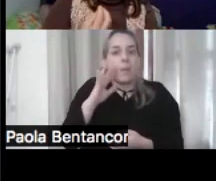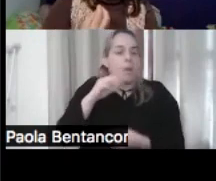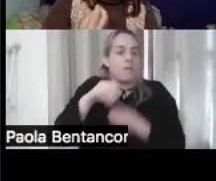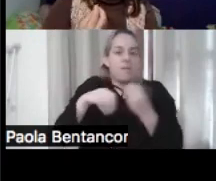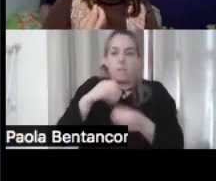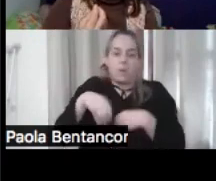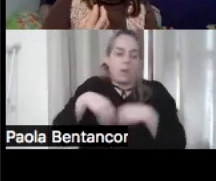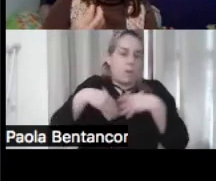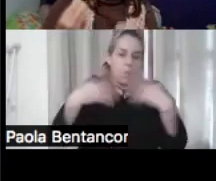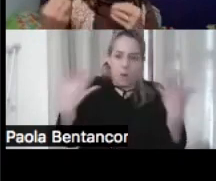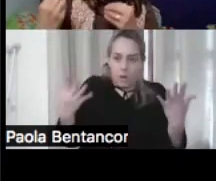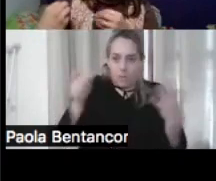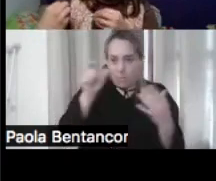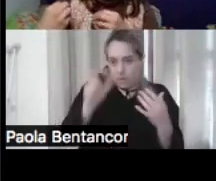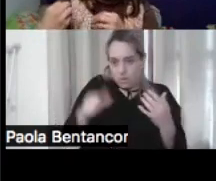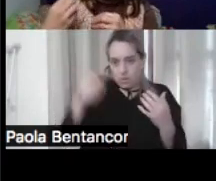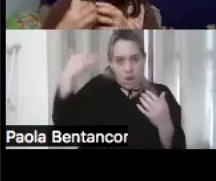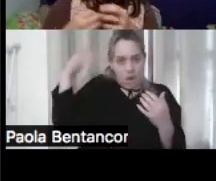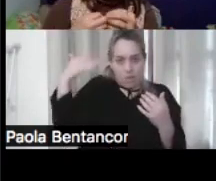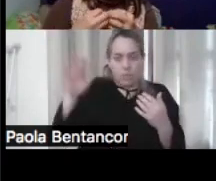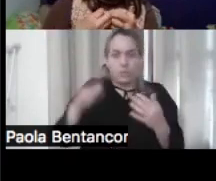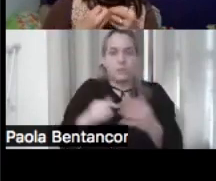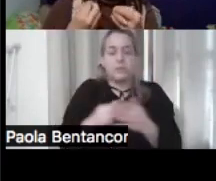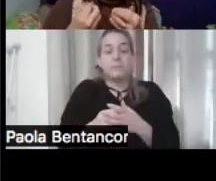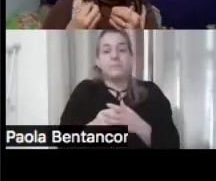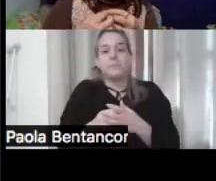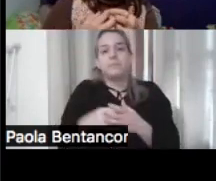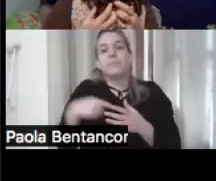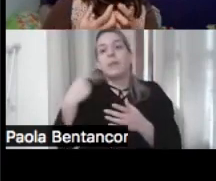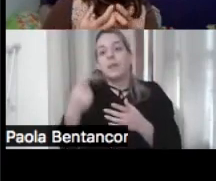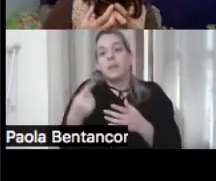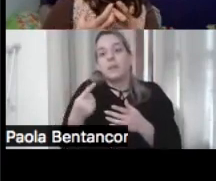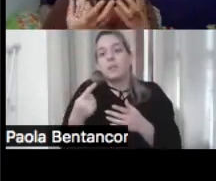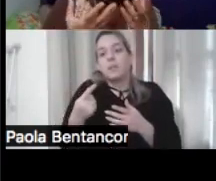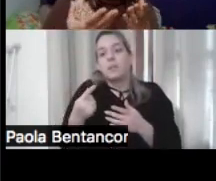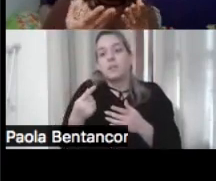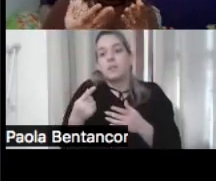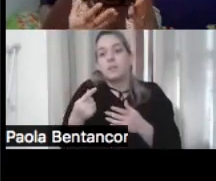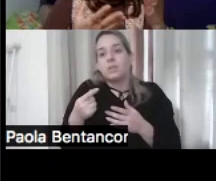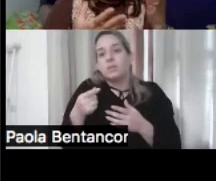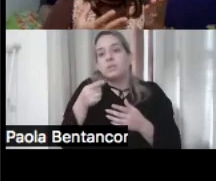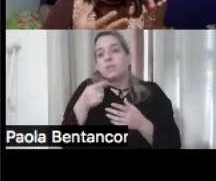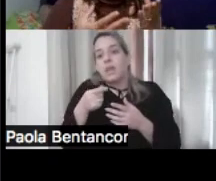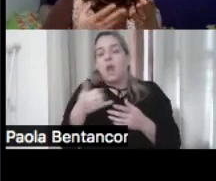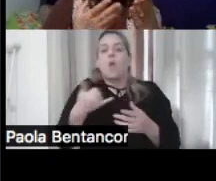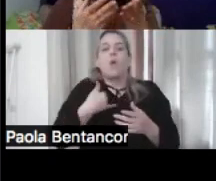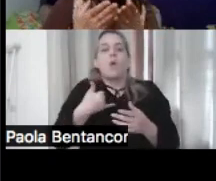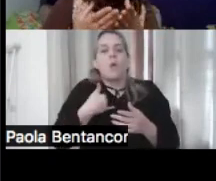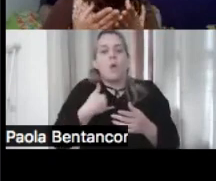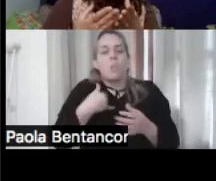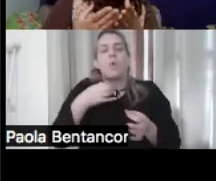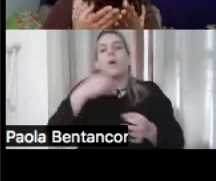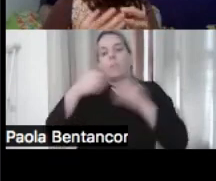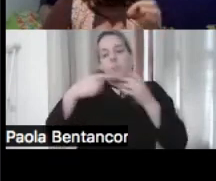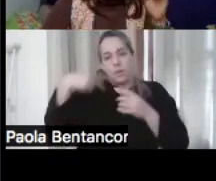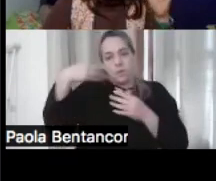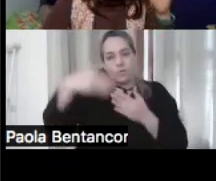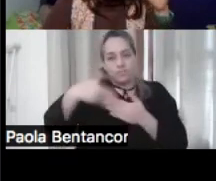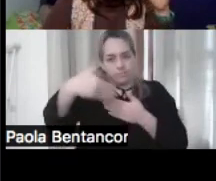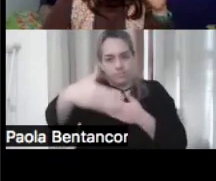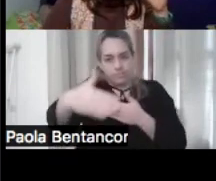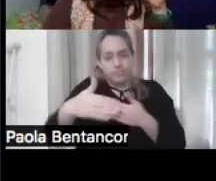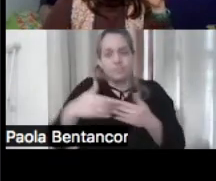niña. Entonces, ya vamos a ver un poco de qué se trata las intervenciones, pero justamente necesitamos